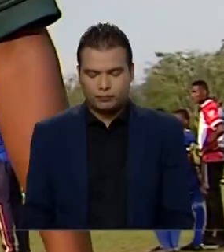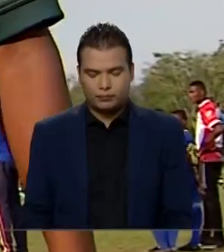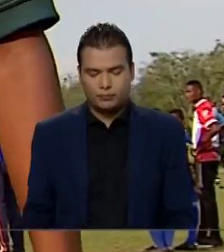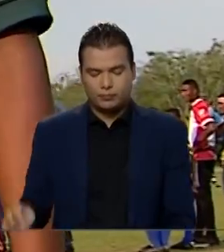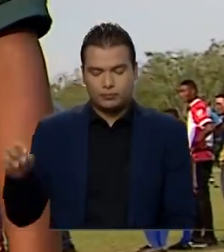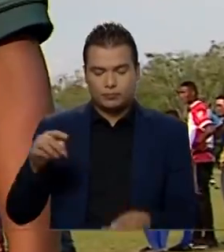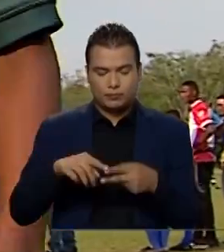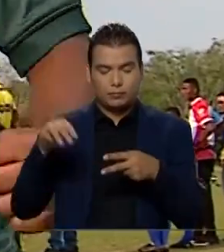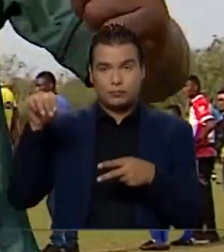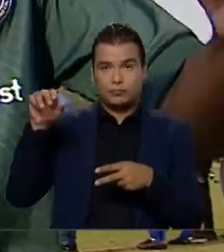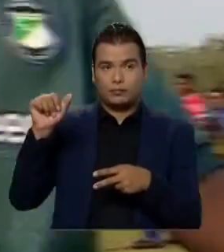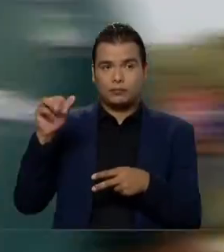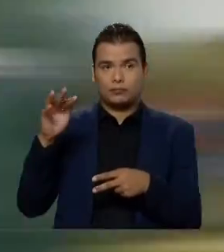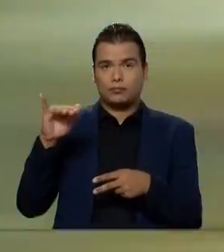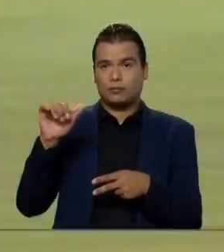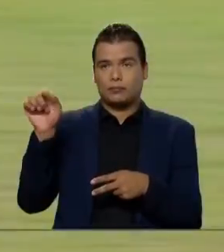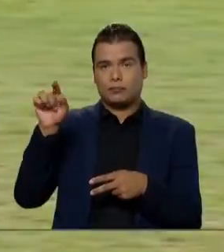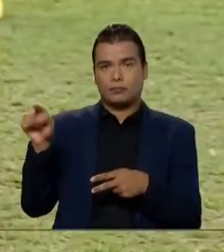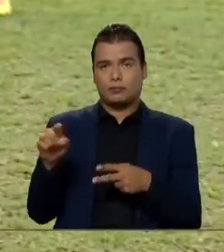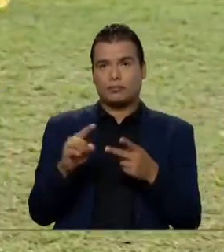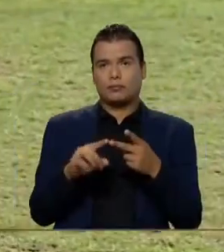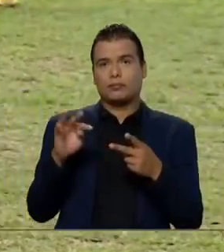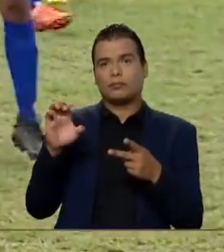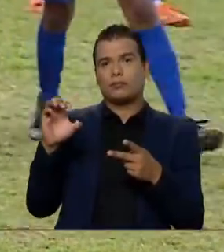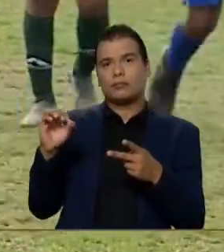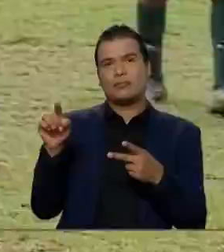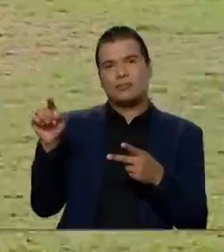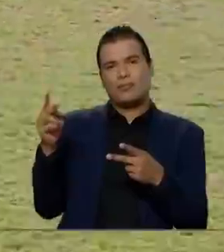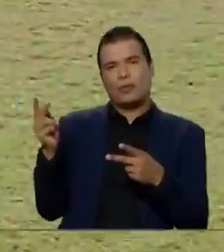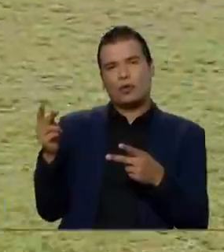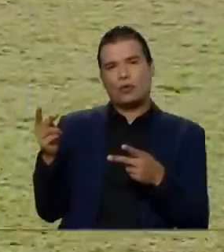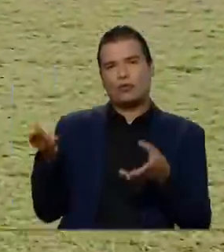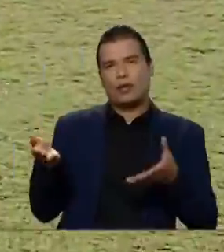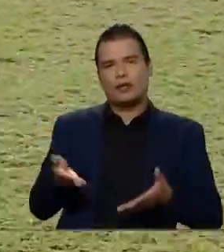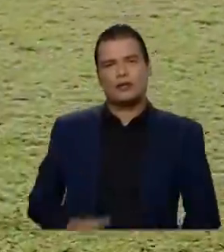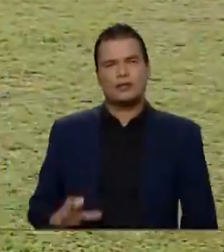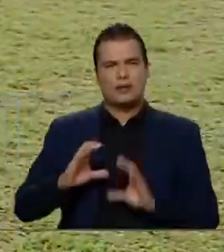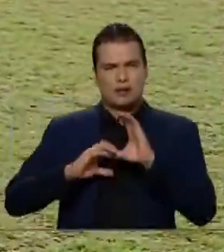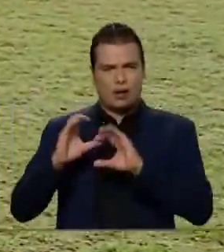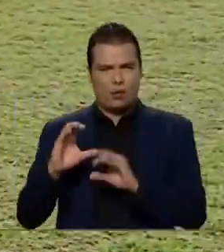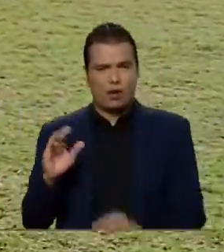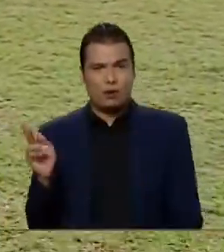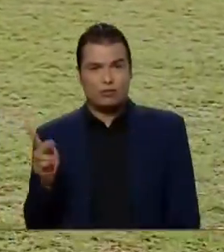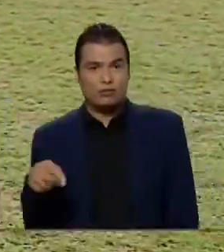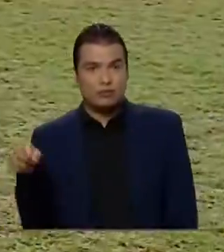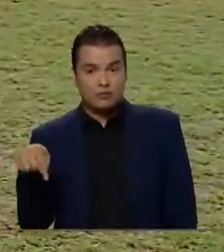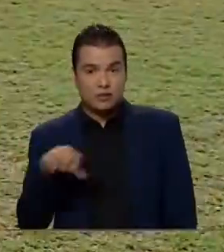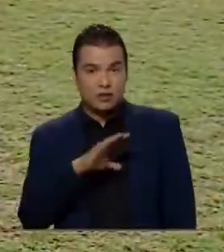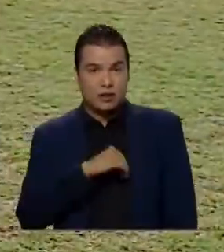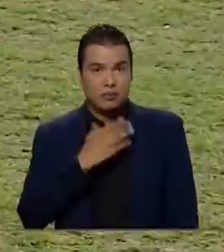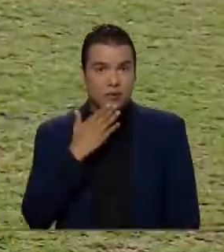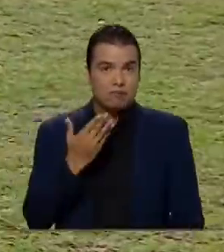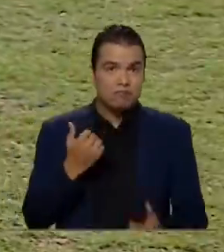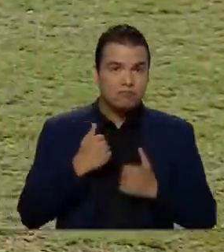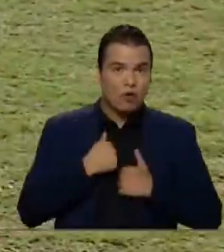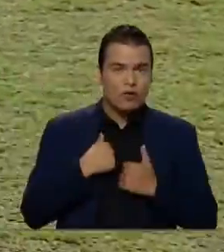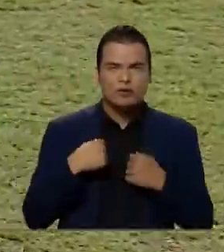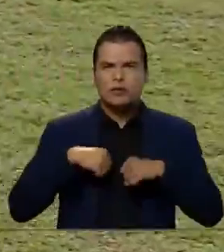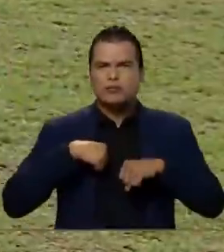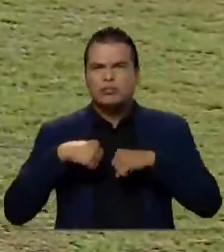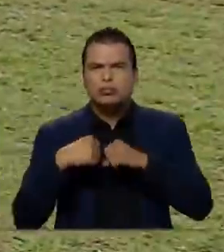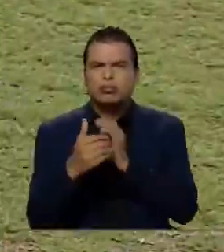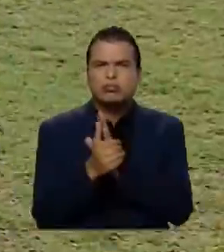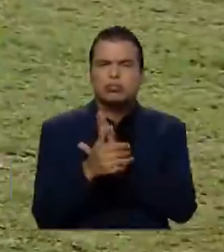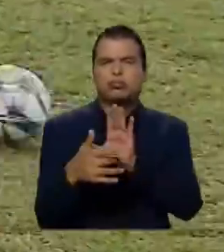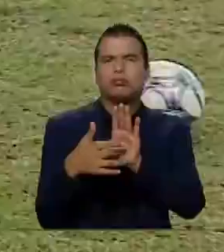Matías y Teo Emanuel son dos niños oriundos del departamento del Cauca que encontraron en Cali un lugar para demostrar todo su